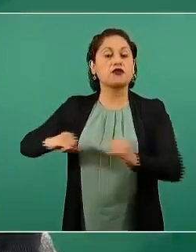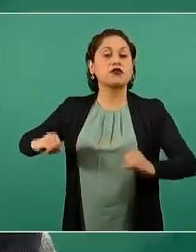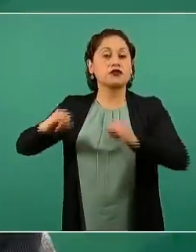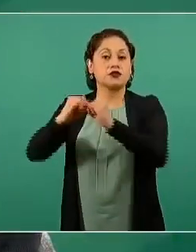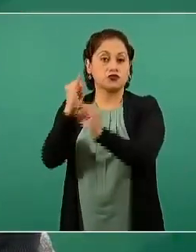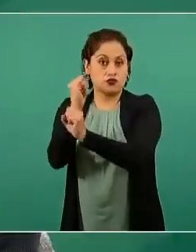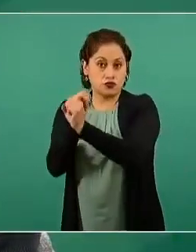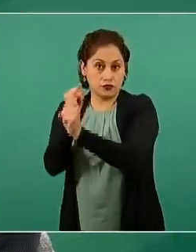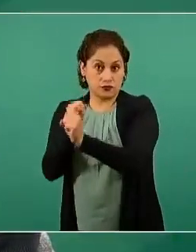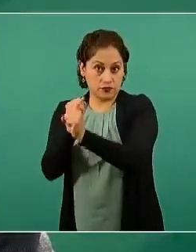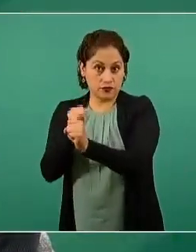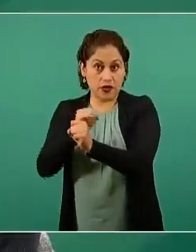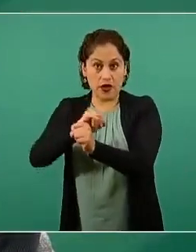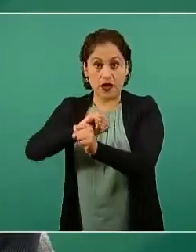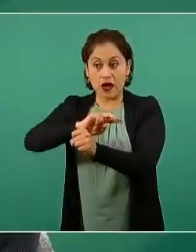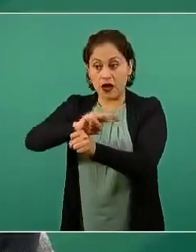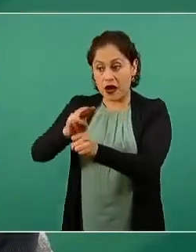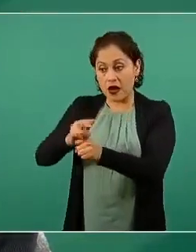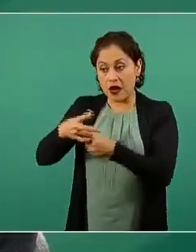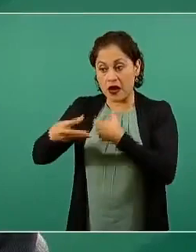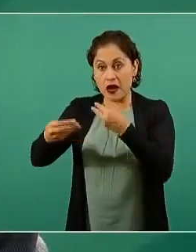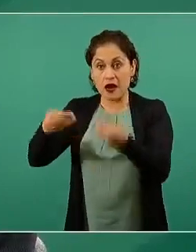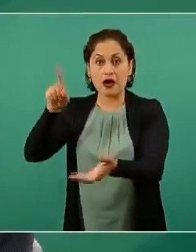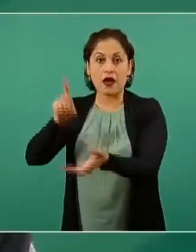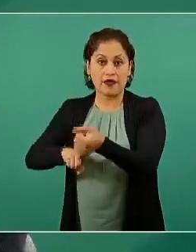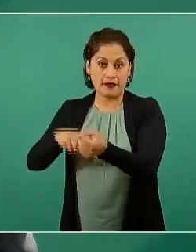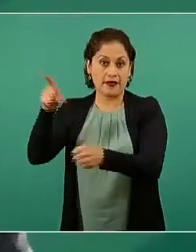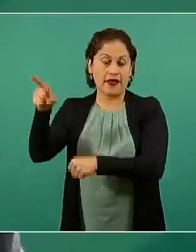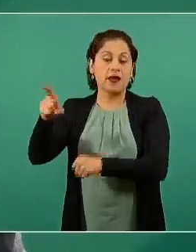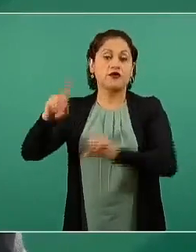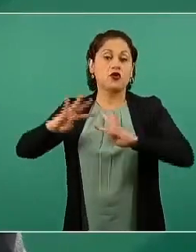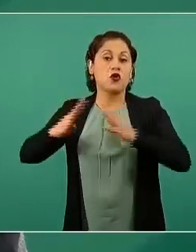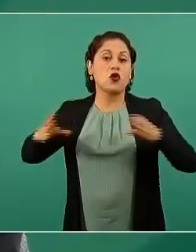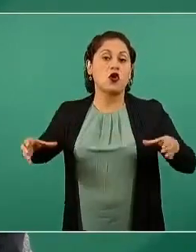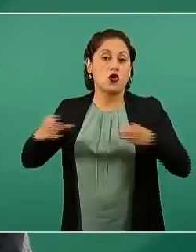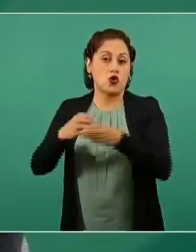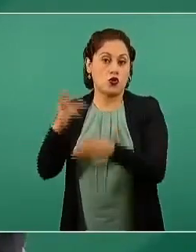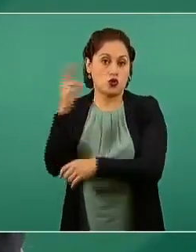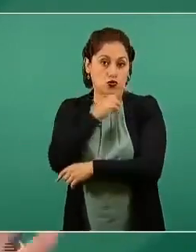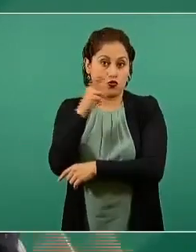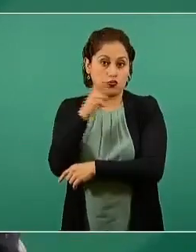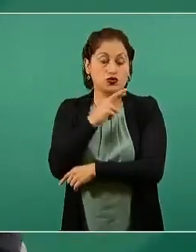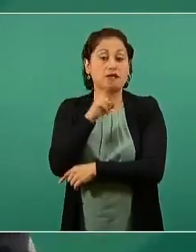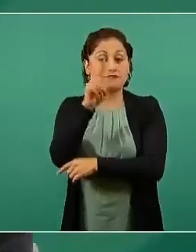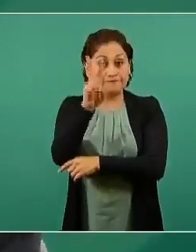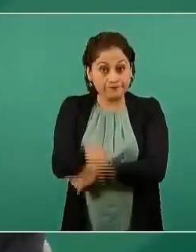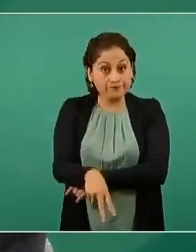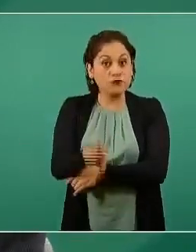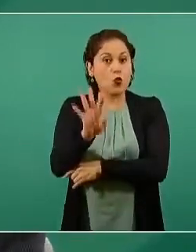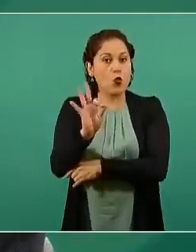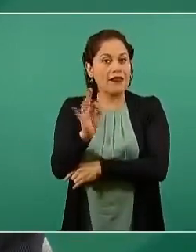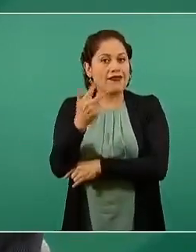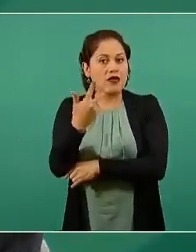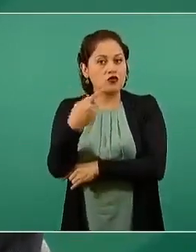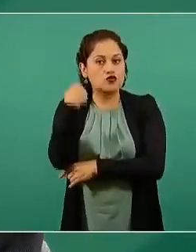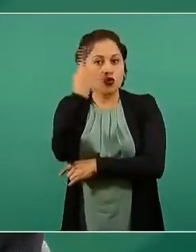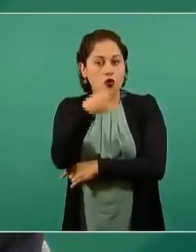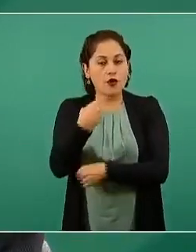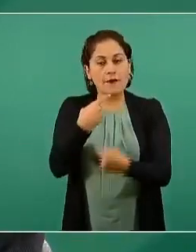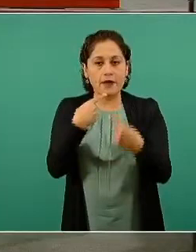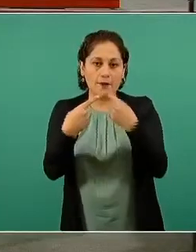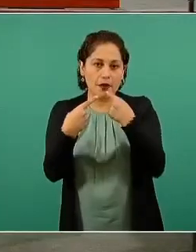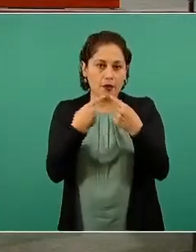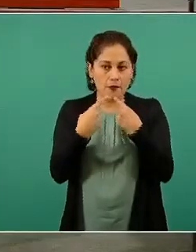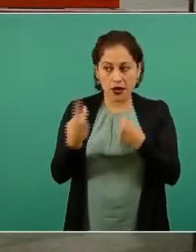en Epidemiología y Microbiología de la Federación Rusa. Y exactamente en 48 horas, en reuniones de trabajo con la ministra,